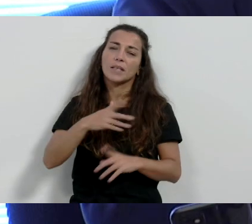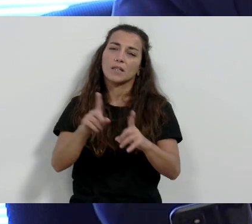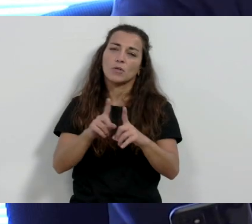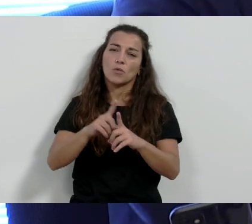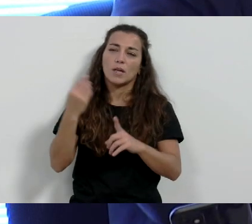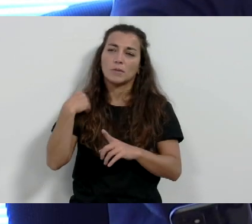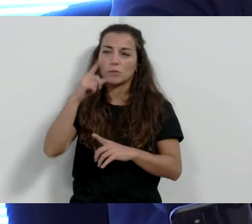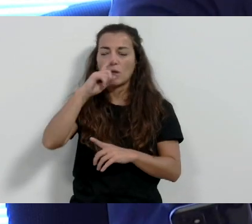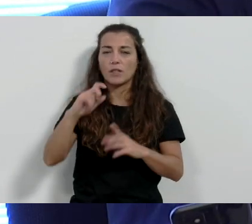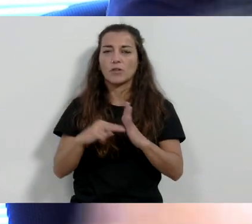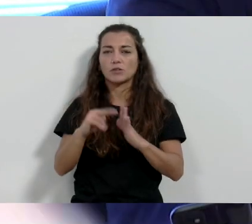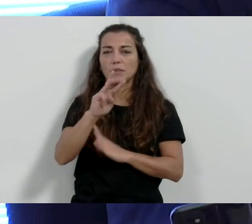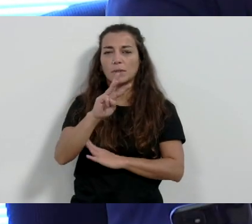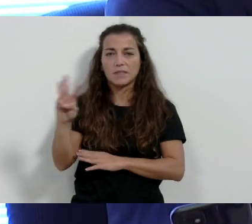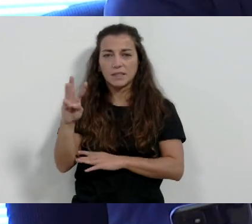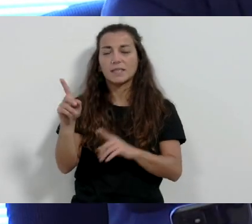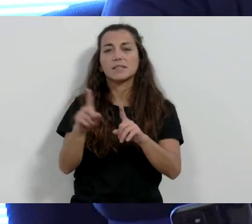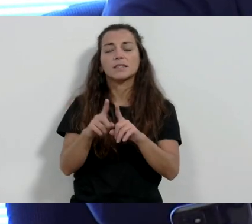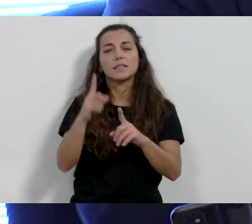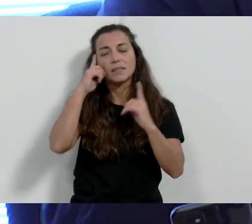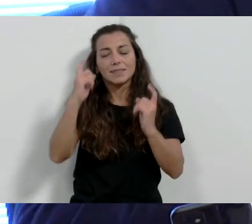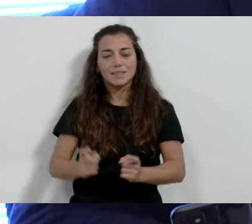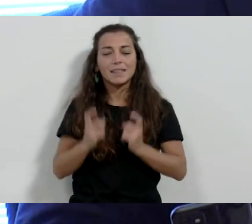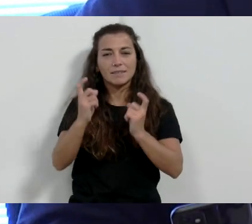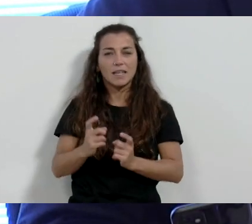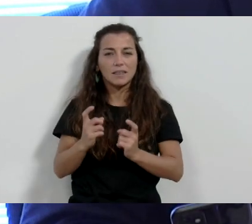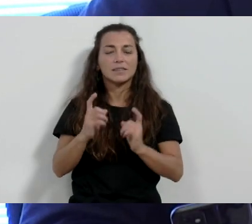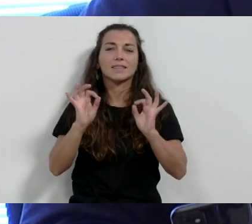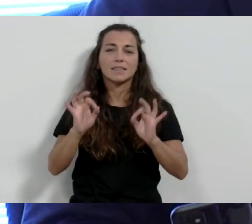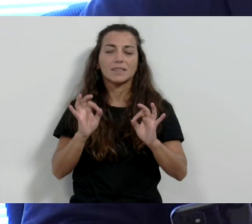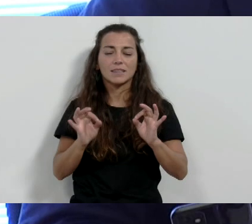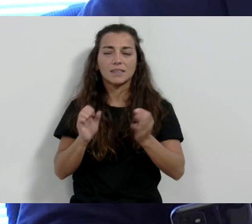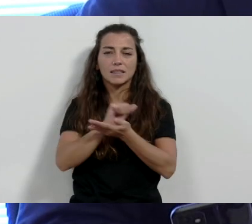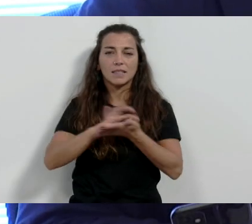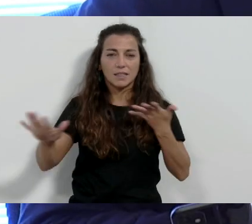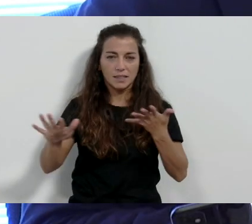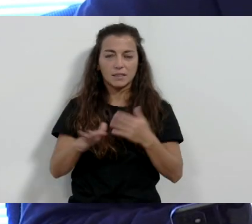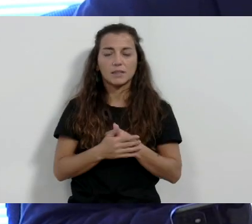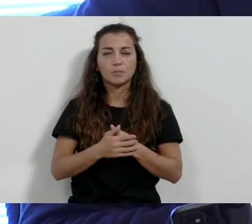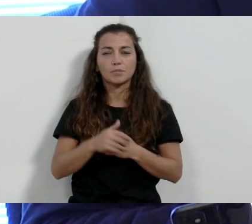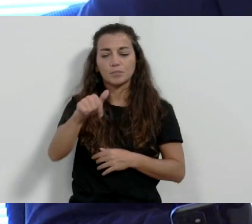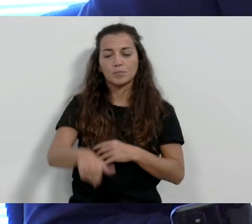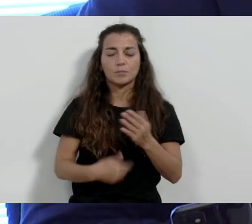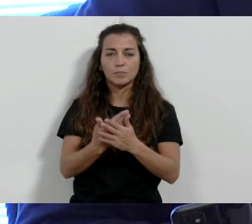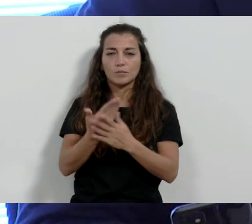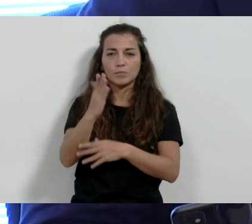mayor, llegando incluso a la gratuidad. Y para finalizar, lo más importante de nuestra moción son la creación de dos fondos